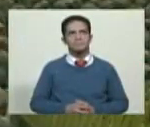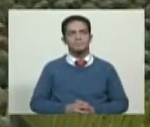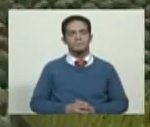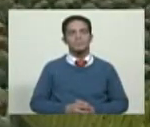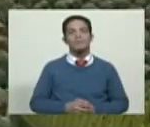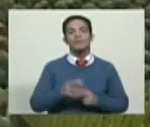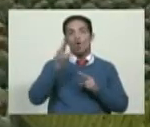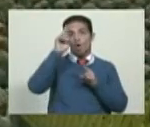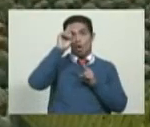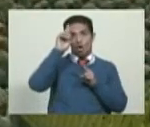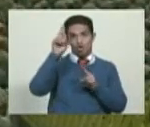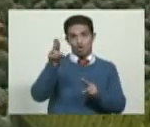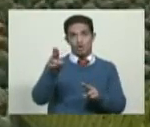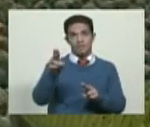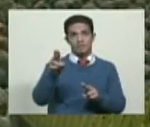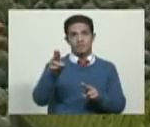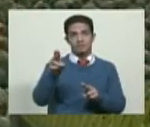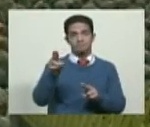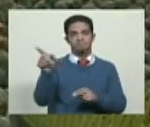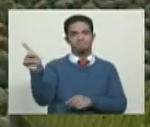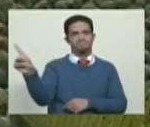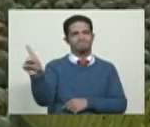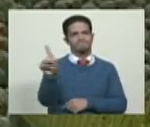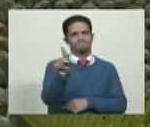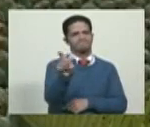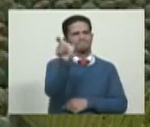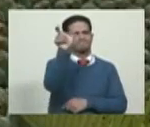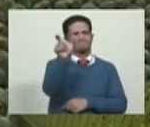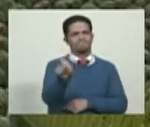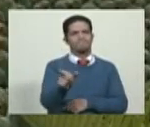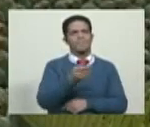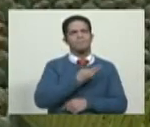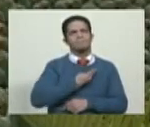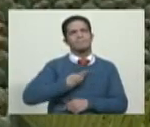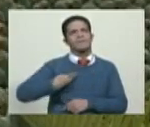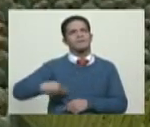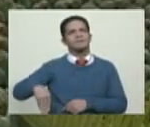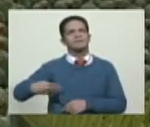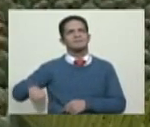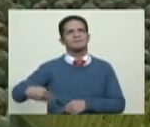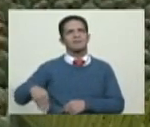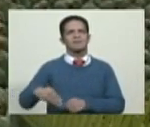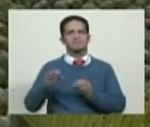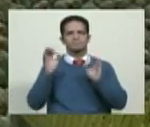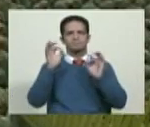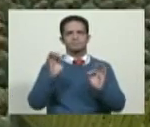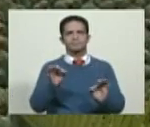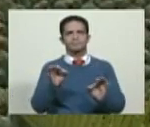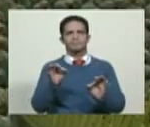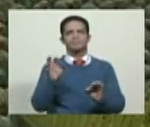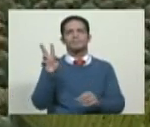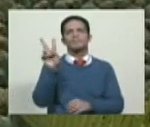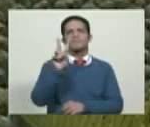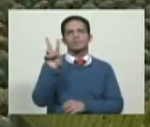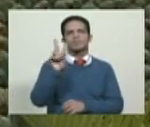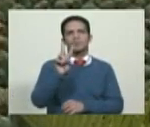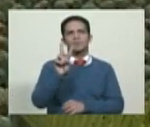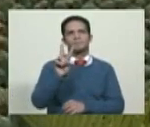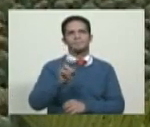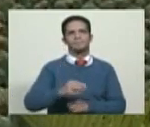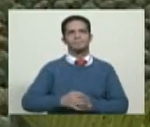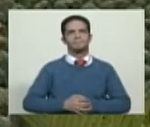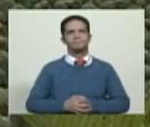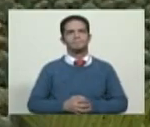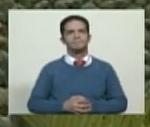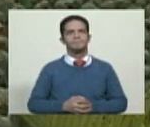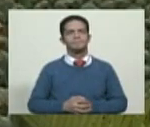Honores al ciudadano Nicolás Maduro Moro, presidente constitucional de la República Bolivariana